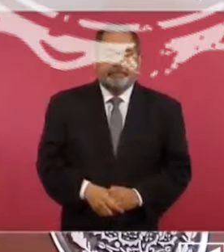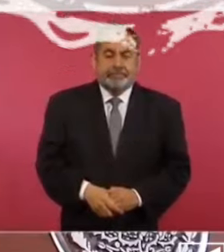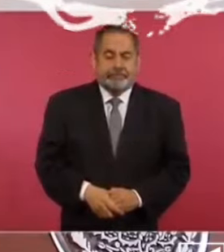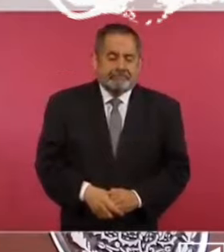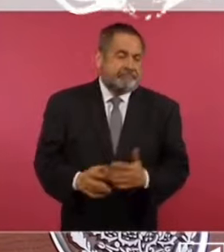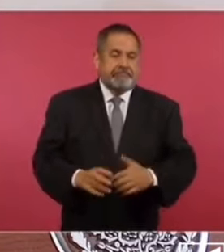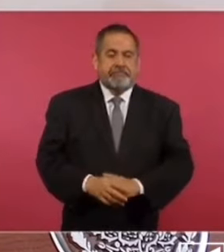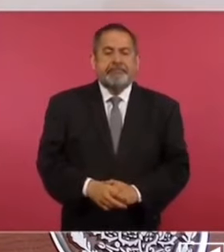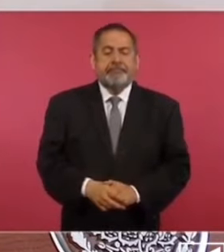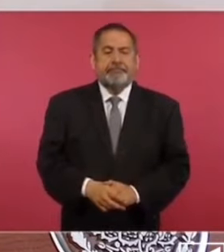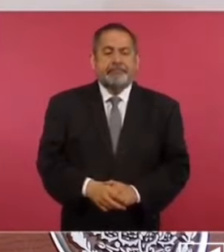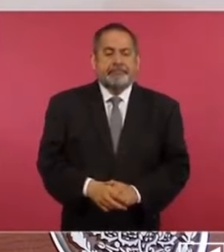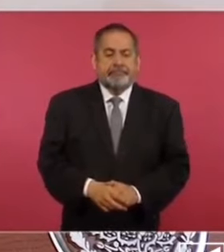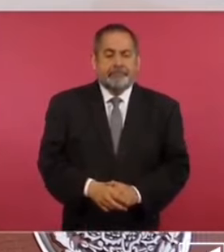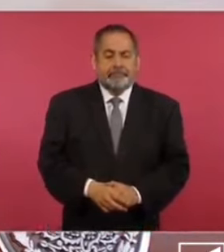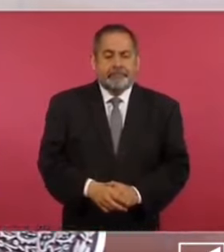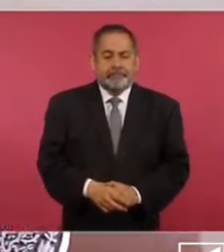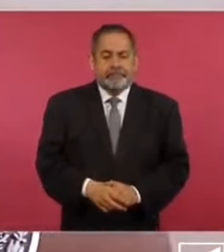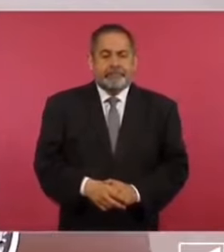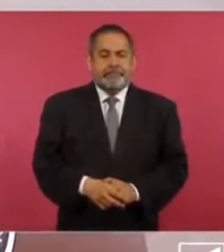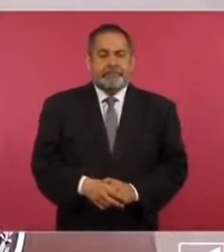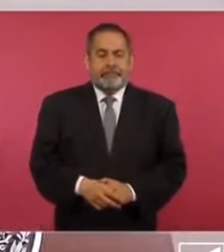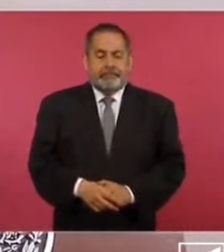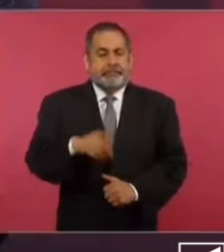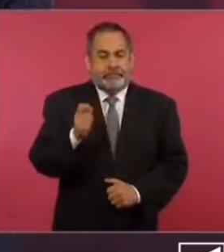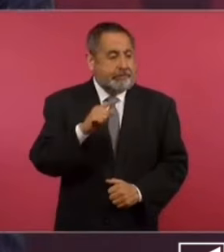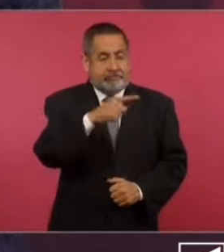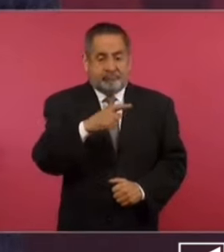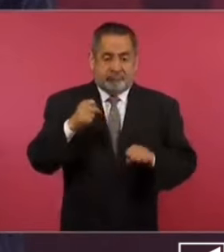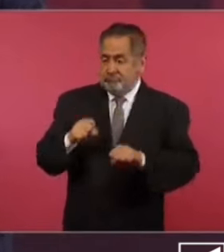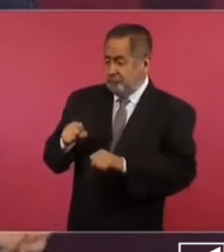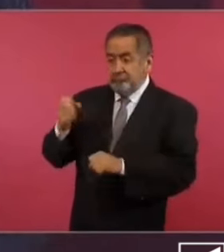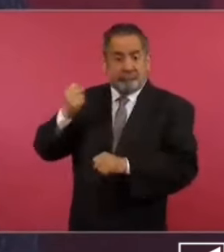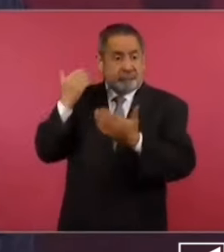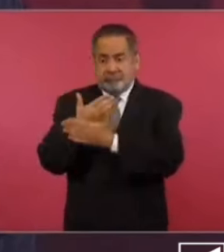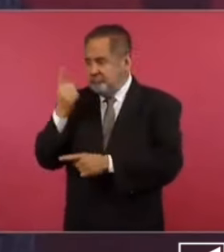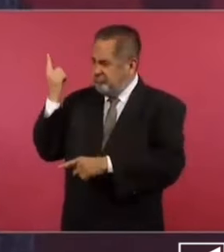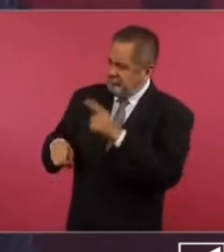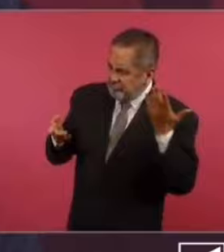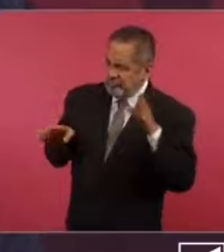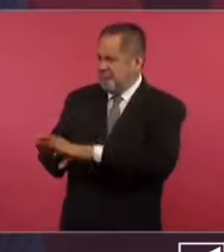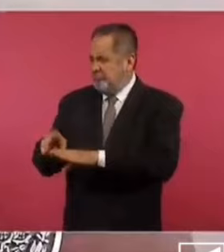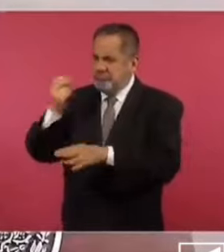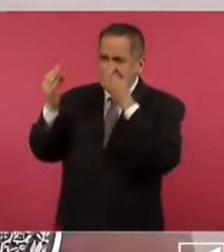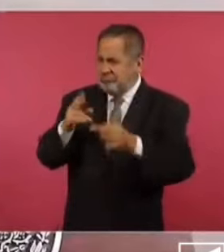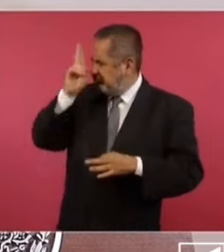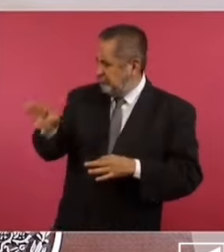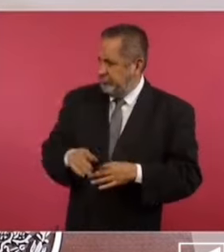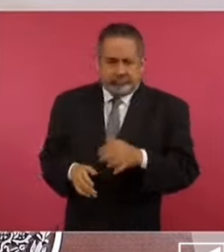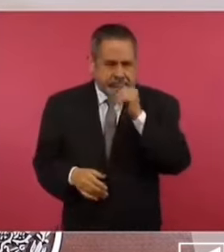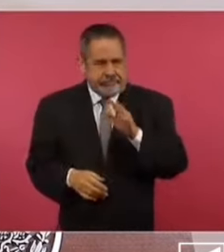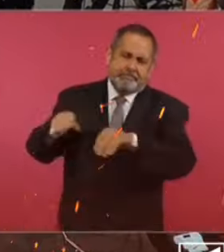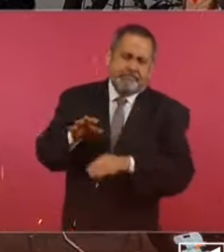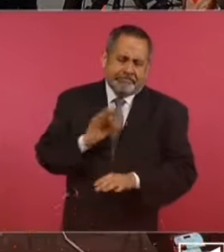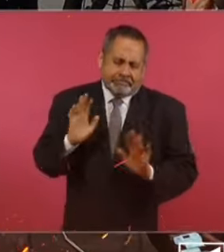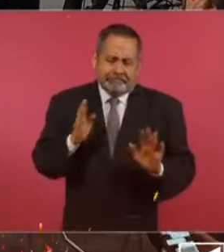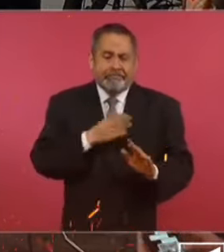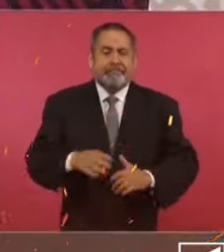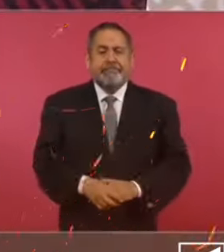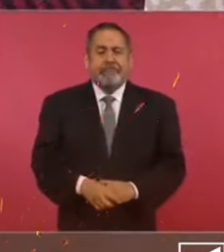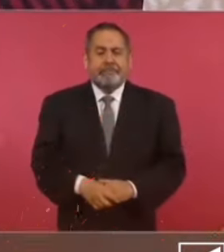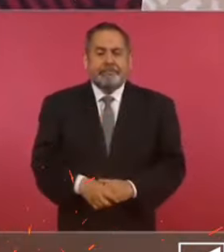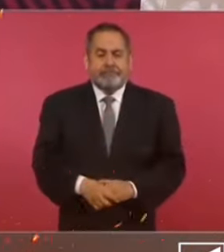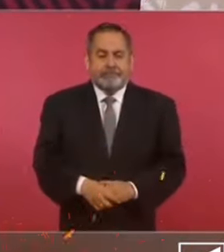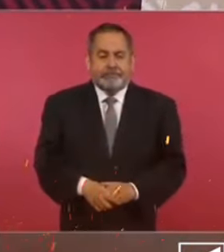sería pues un acto autoritario ya cancelar esta conferencia. Qué bueno que no lo hicieron, porque